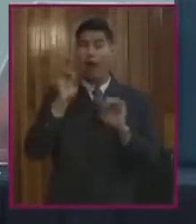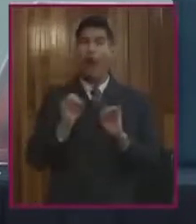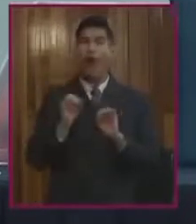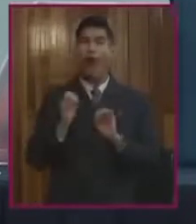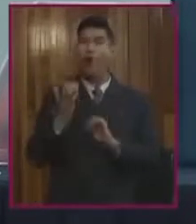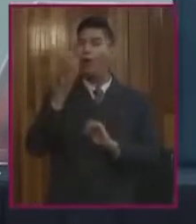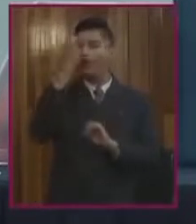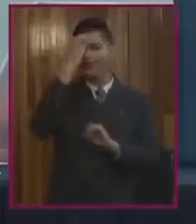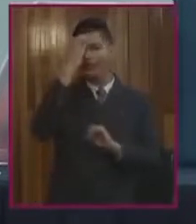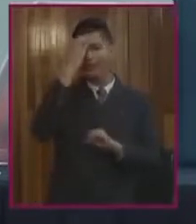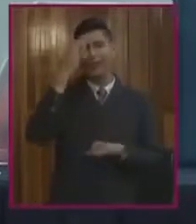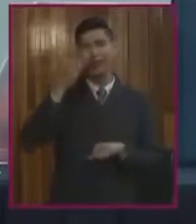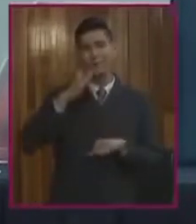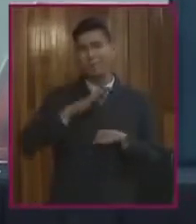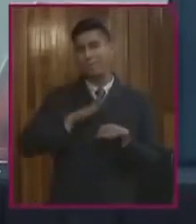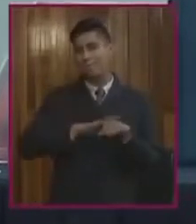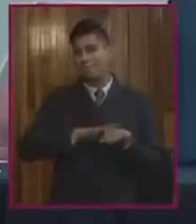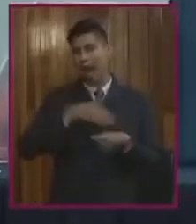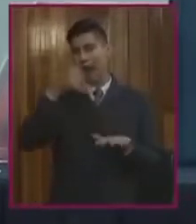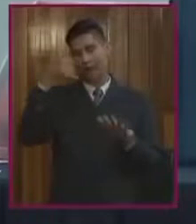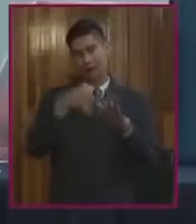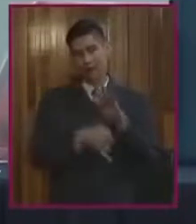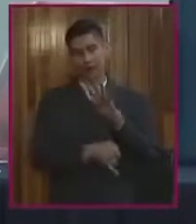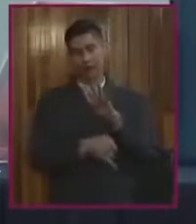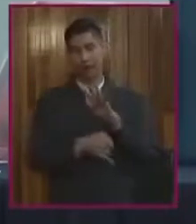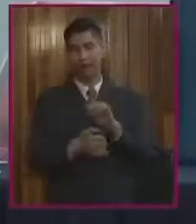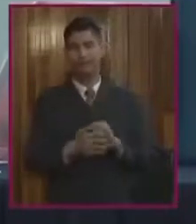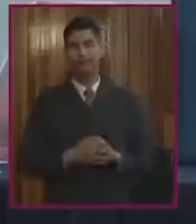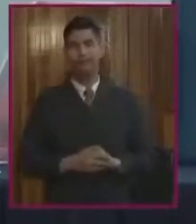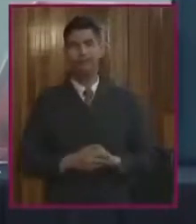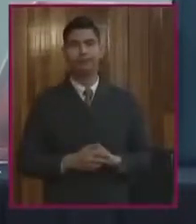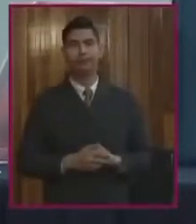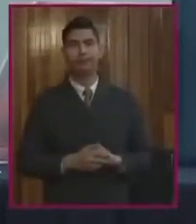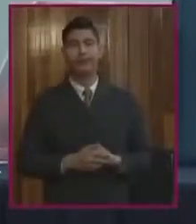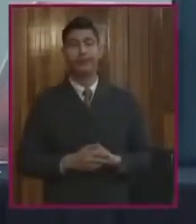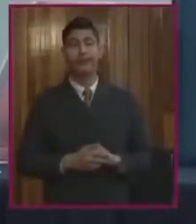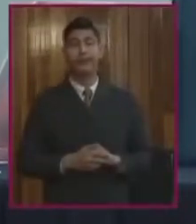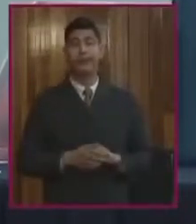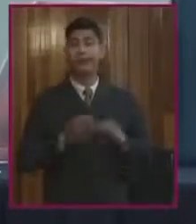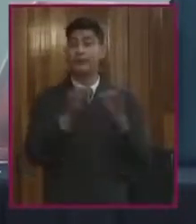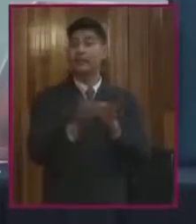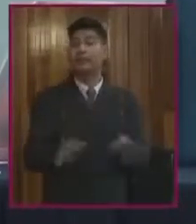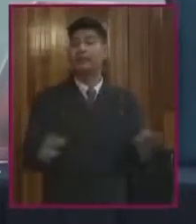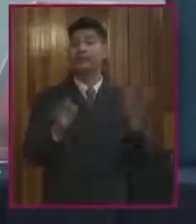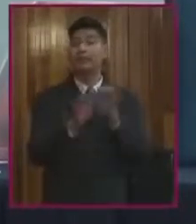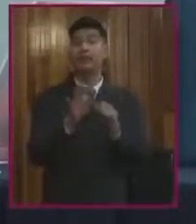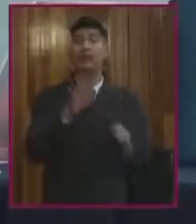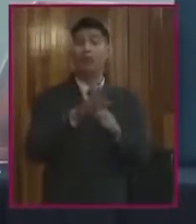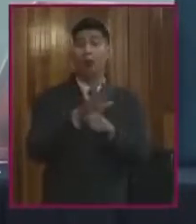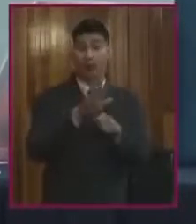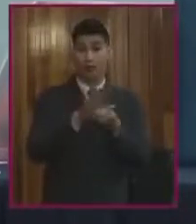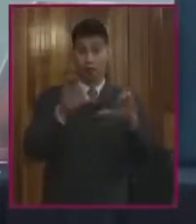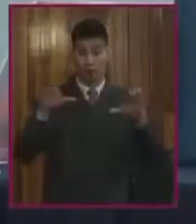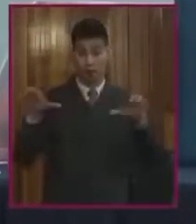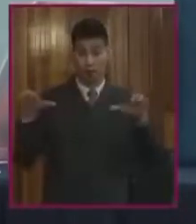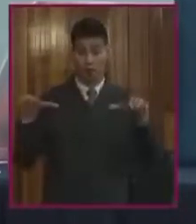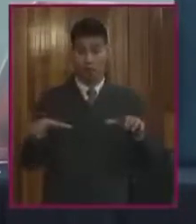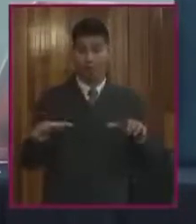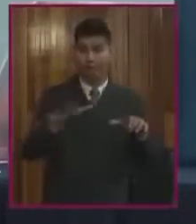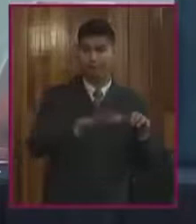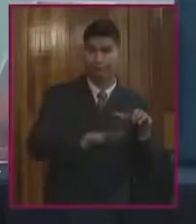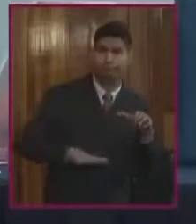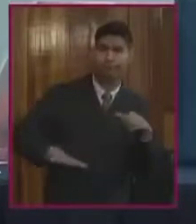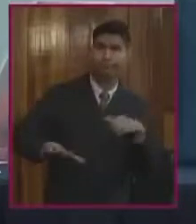resultar en consensos superficiales. Sobre la importancia de la comunidad como espacio y agente educativo también me parece un